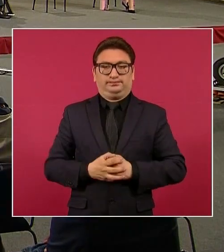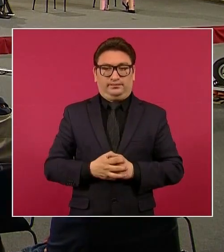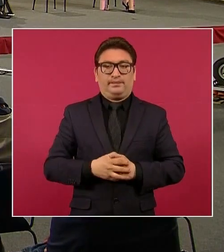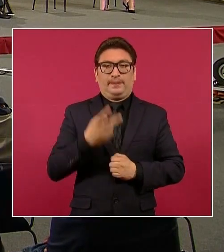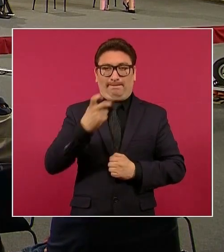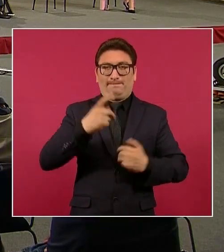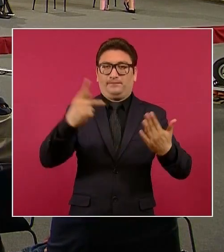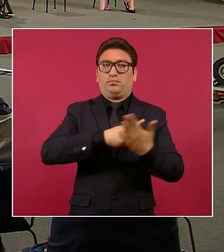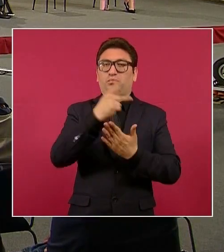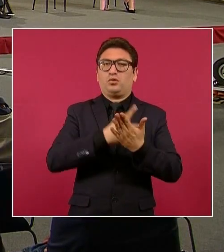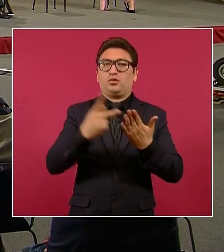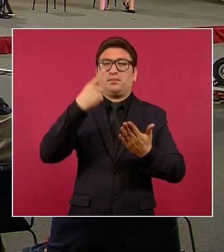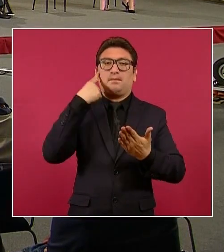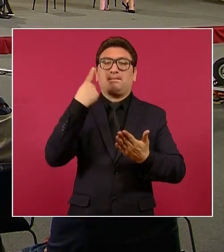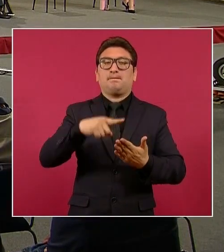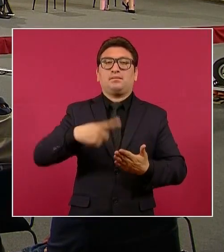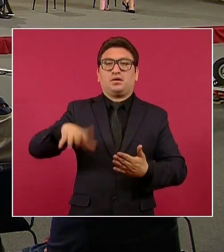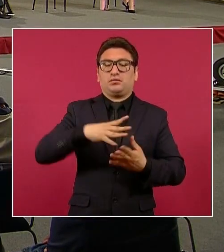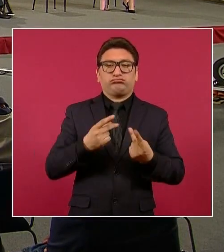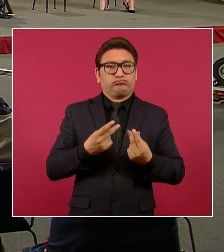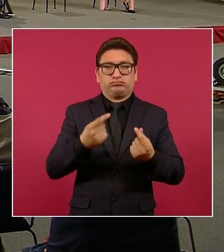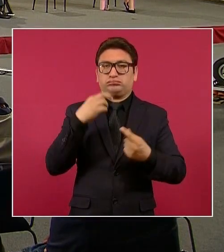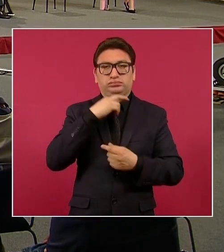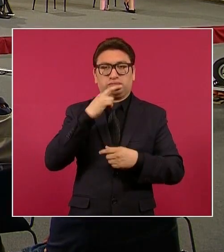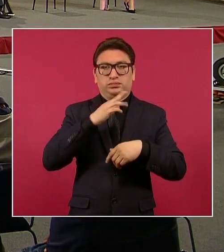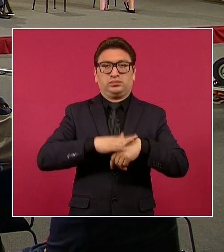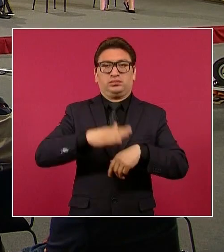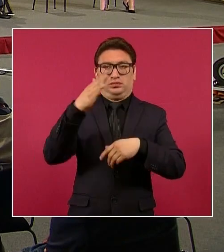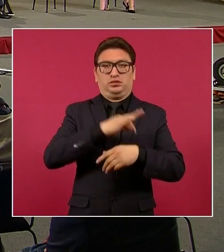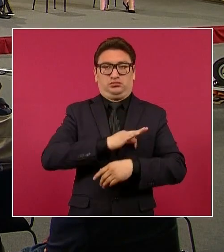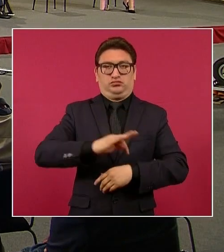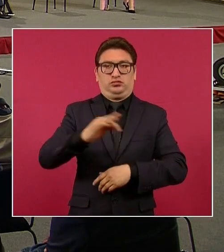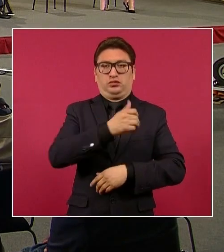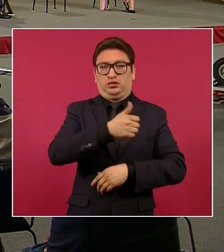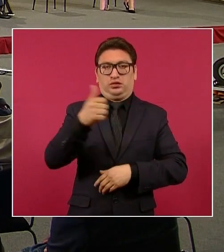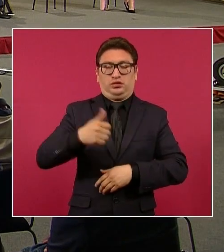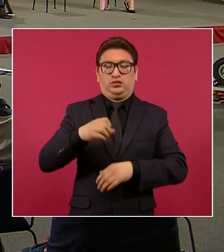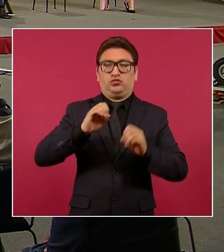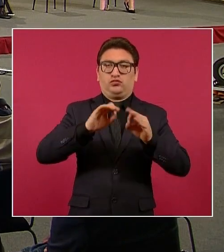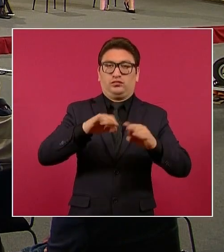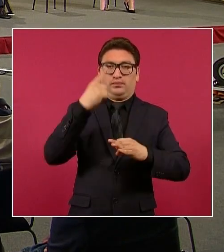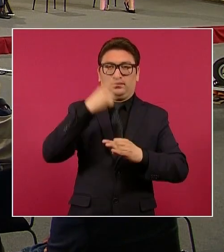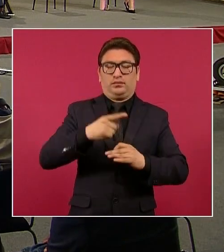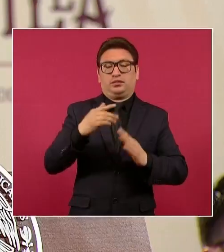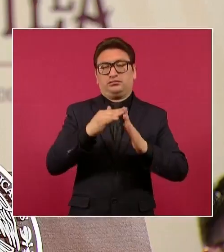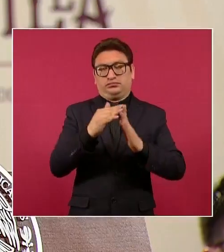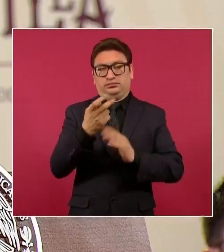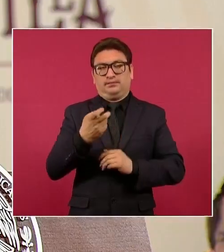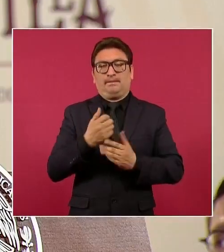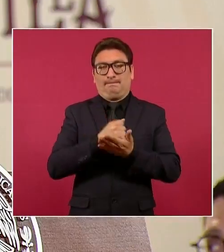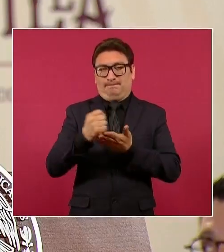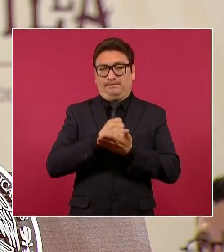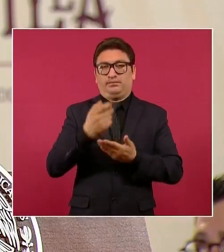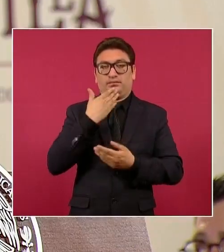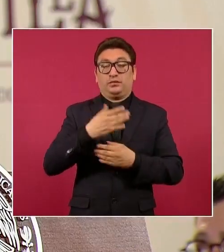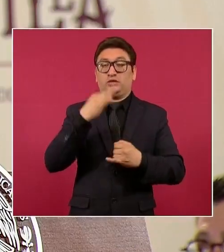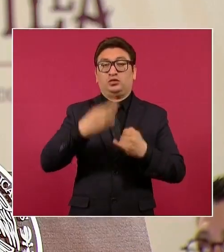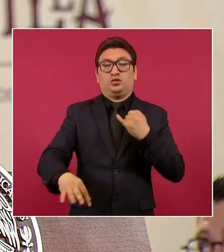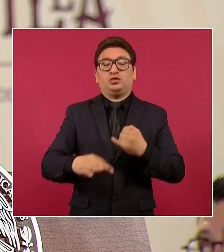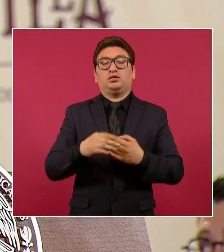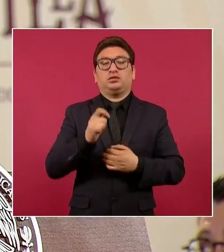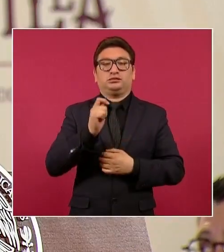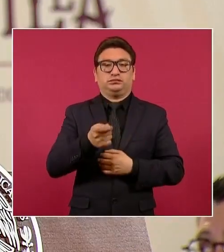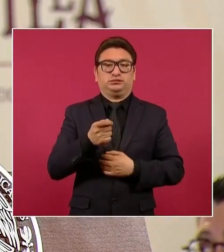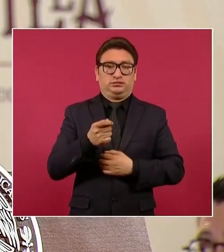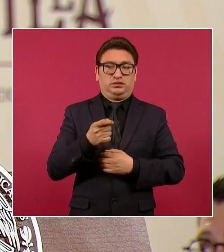estamos diseñando un programa para que se pueda hacer de manera más ágil con nuestros departamentos de vivienda. Y como último punto, tendría yo un